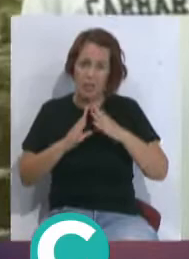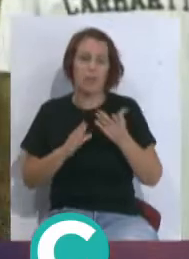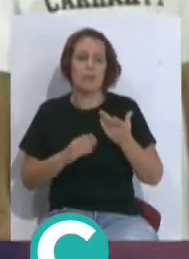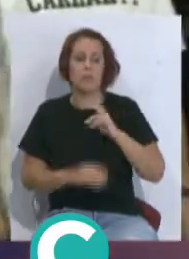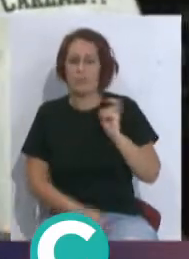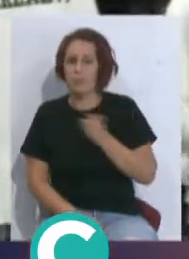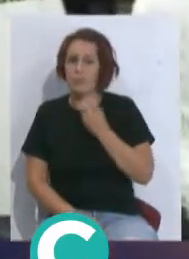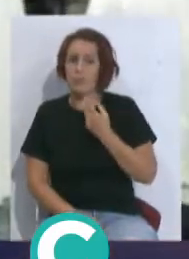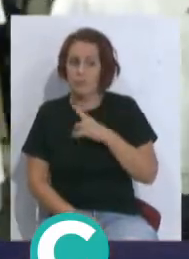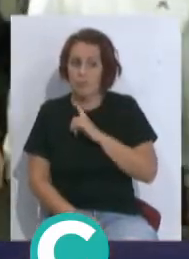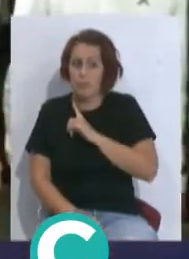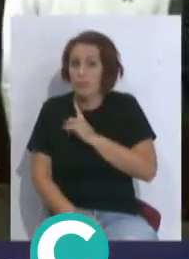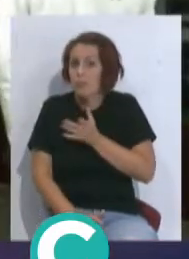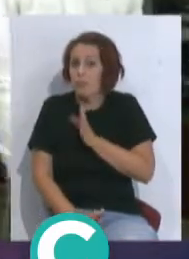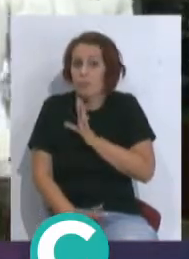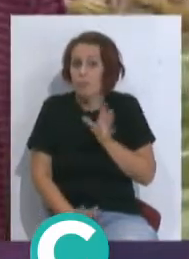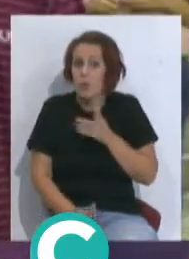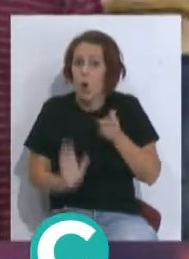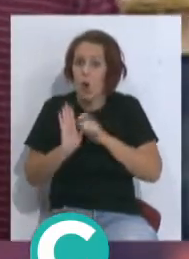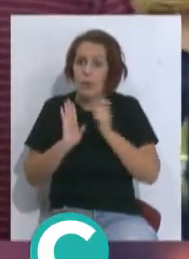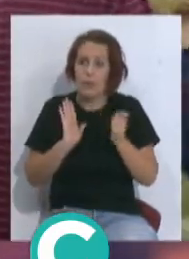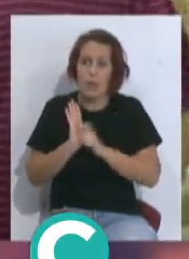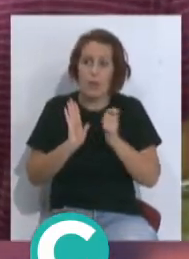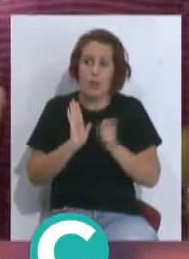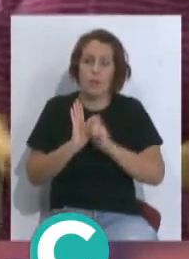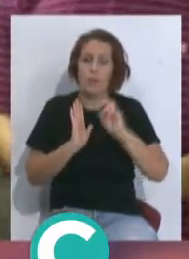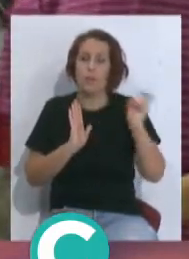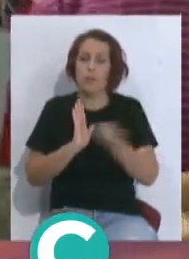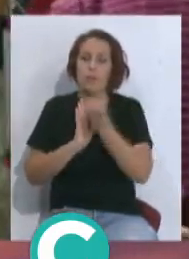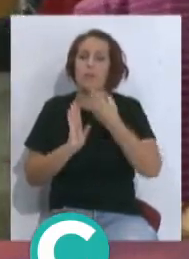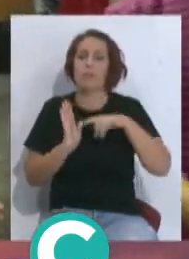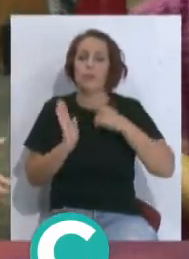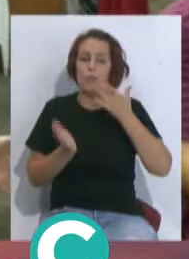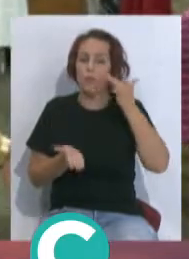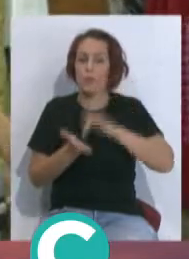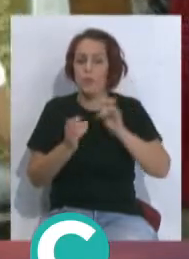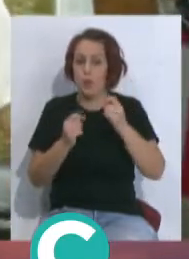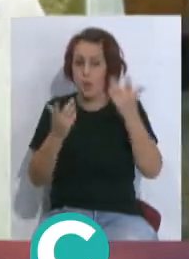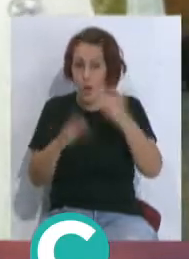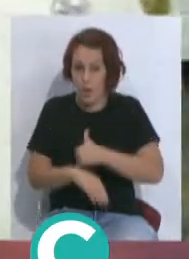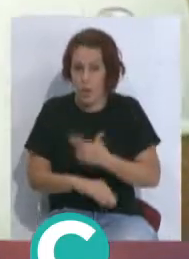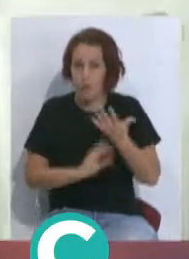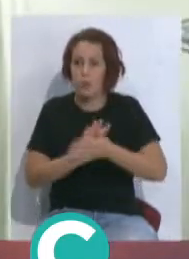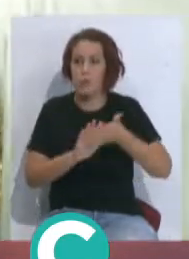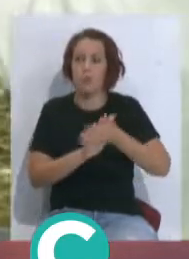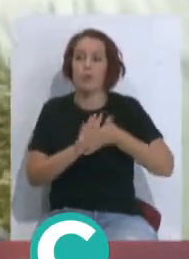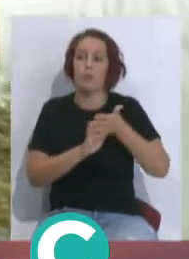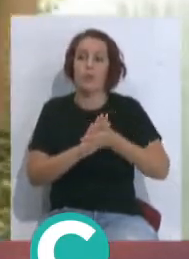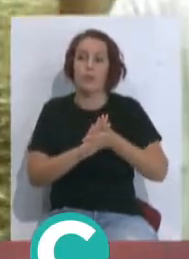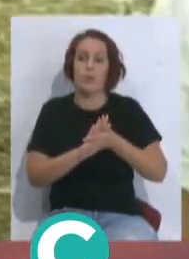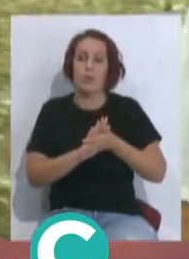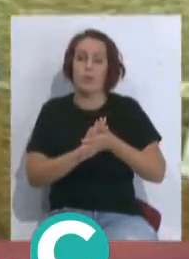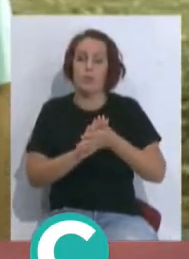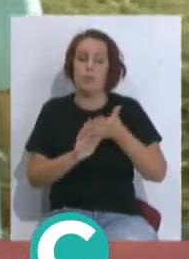etcétera, no hemos tenido con los romanceros, etcétera, etcétera, no tenemos todavía fecha definitiva. Se hablaba de la